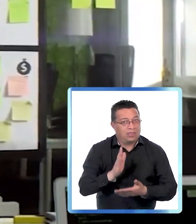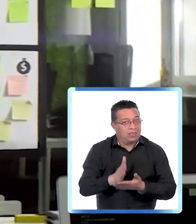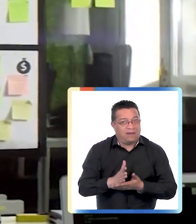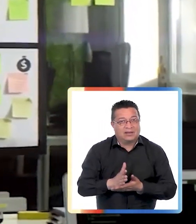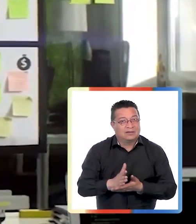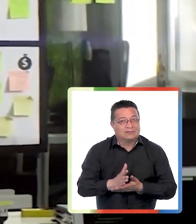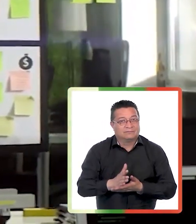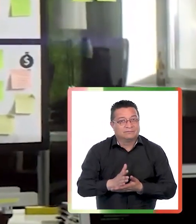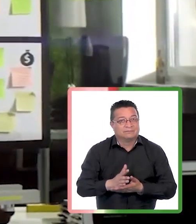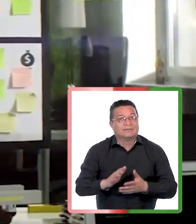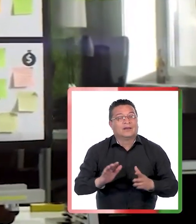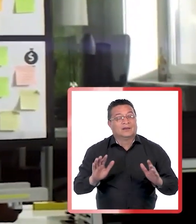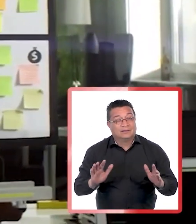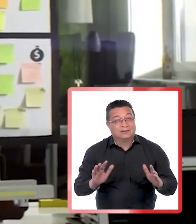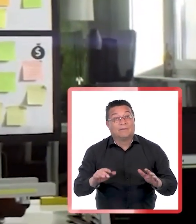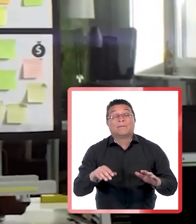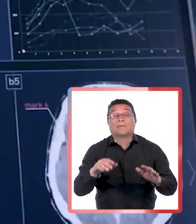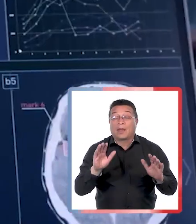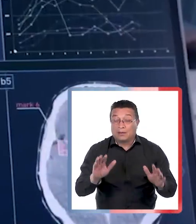¿Okay?